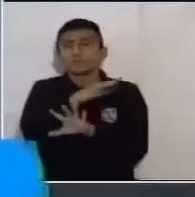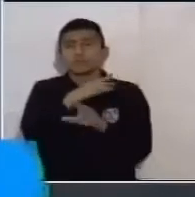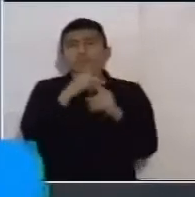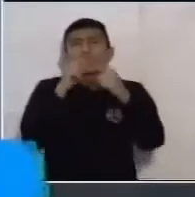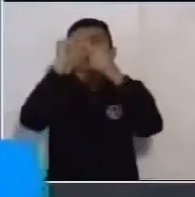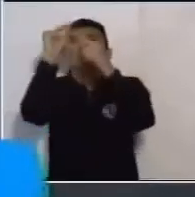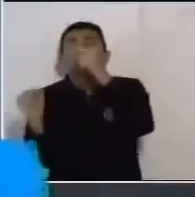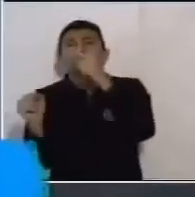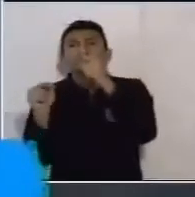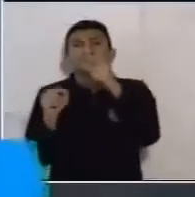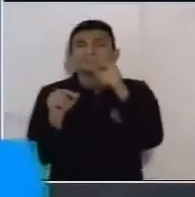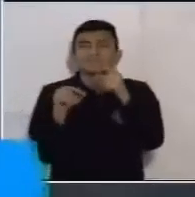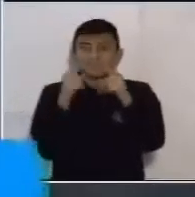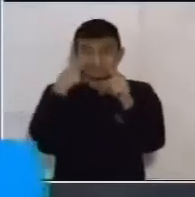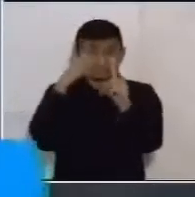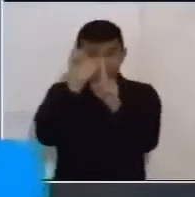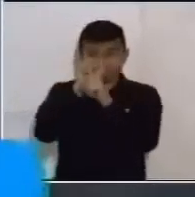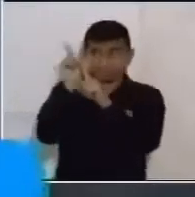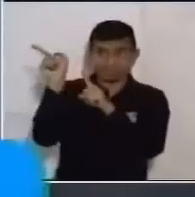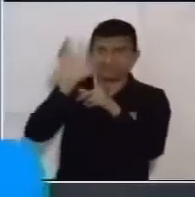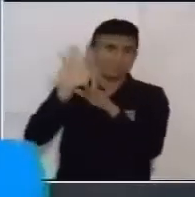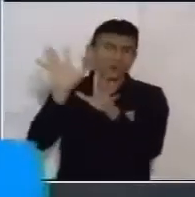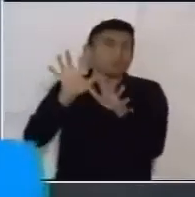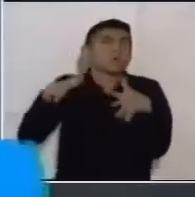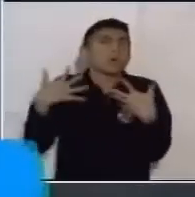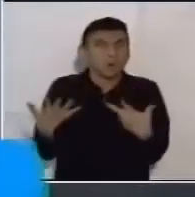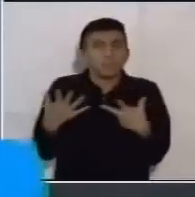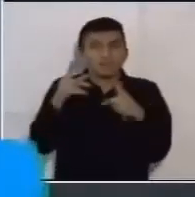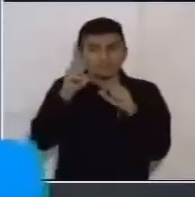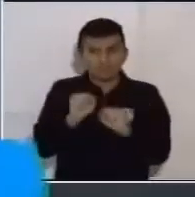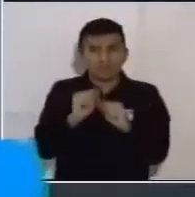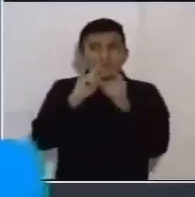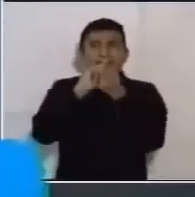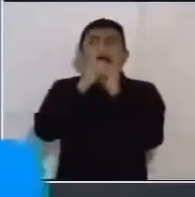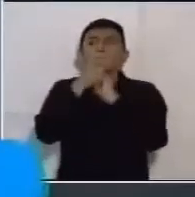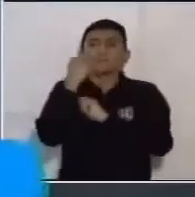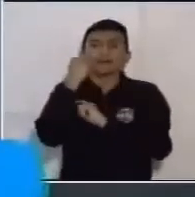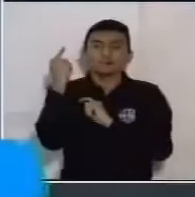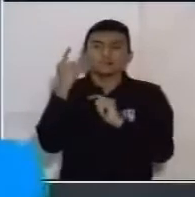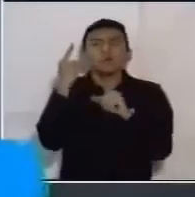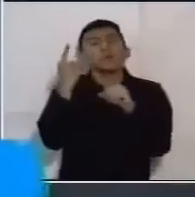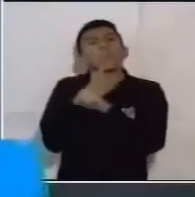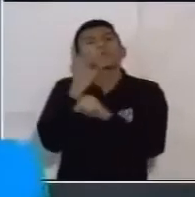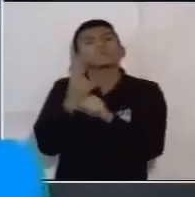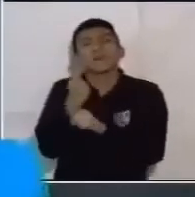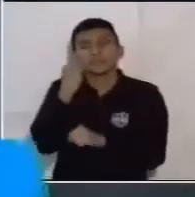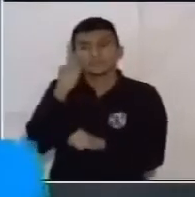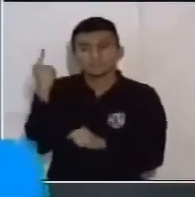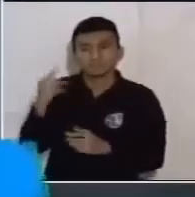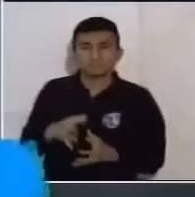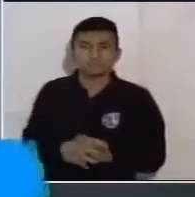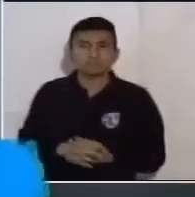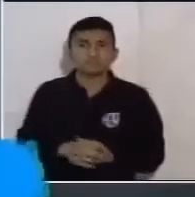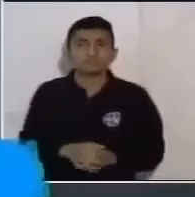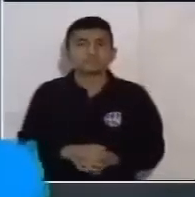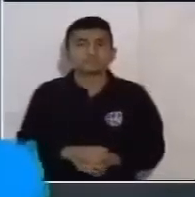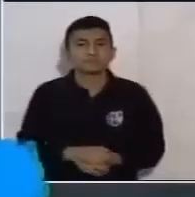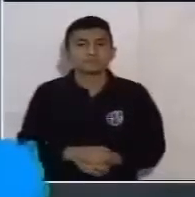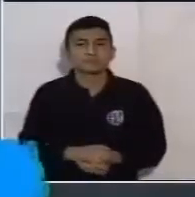otro vertical. Miren, se nota ahí que no. Entonces lo vamos a usar de otra manera. ¿Sí?